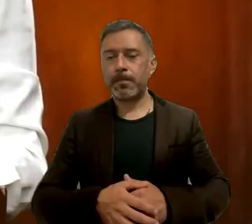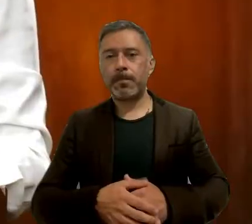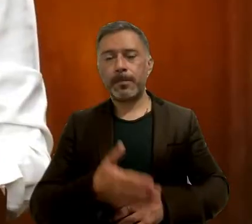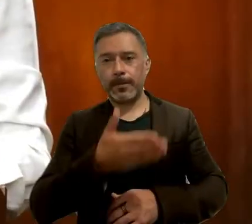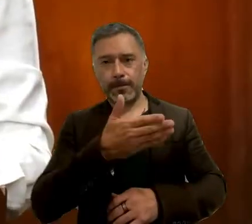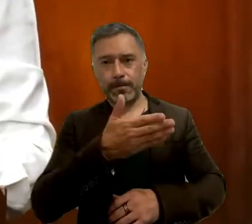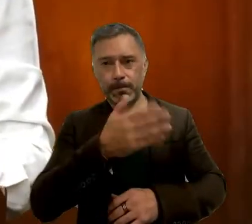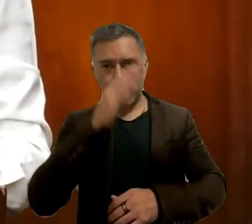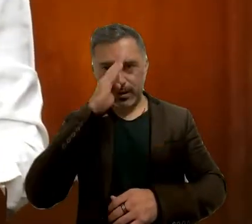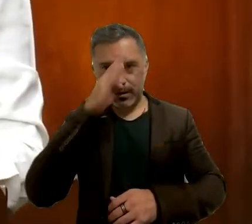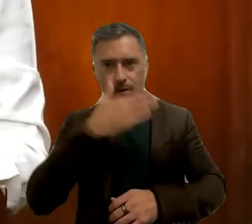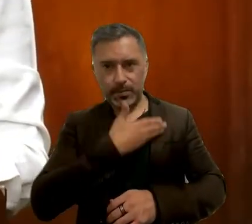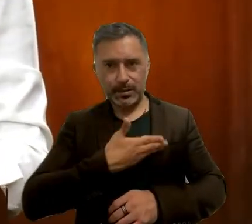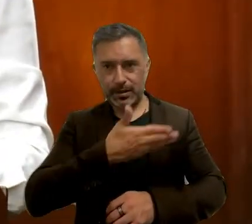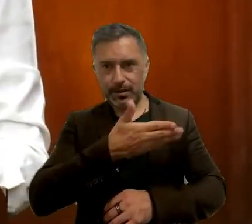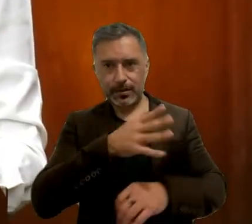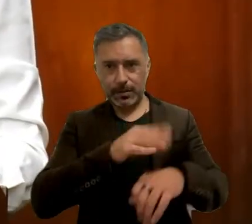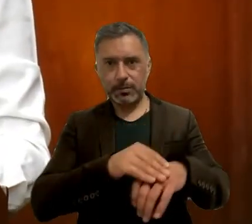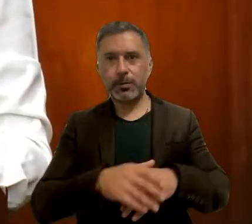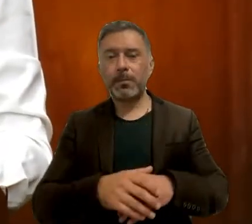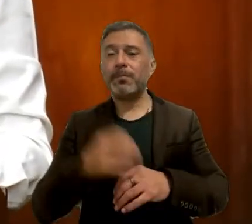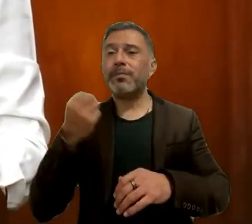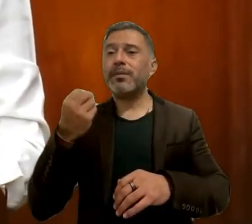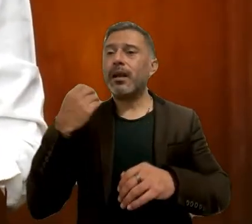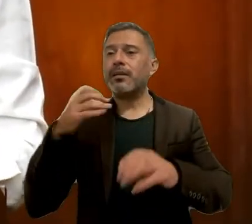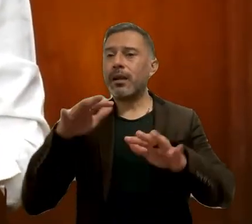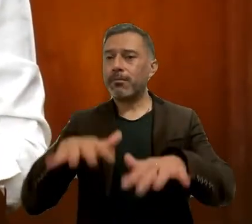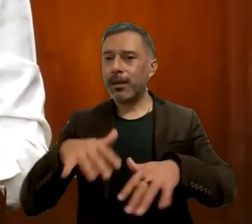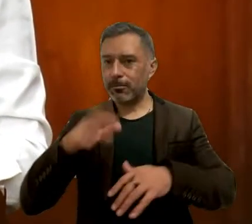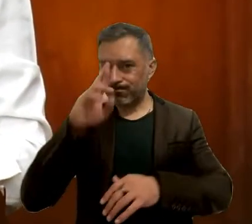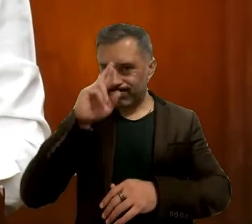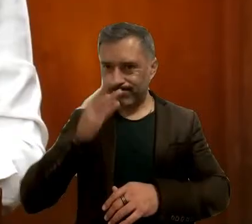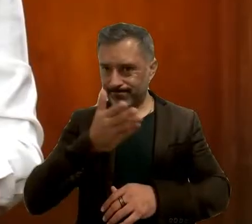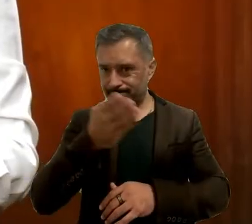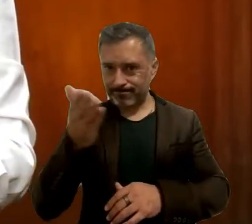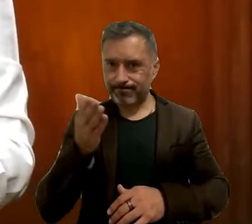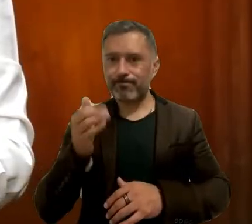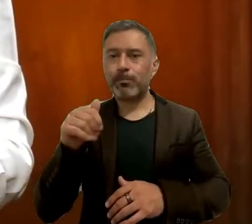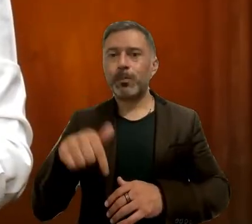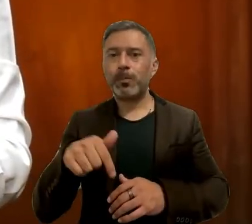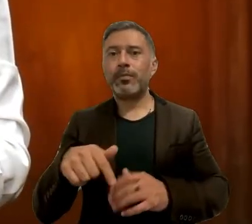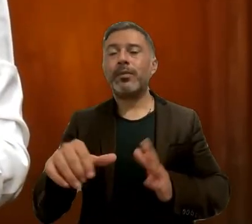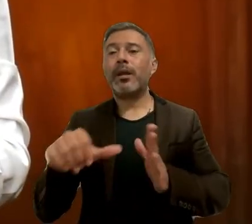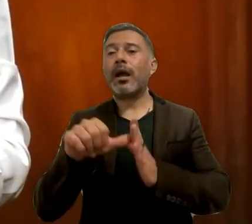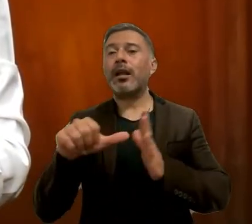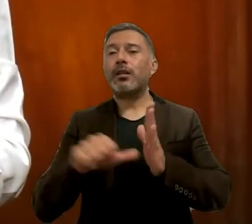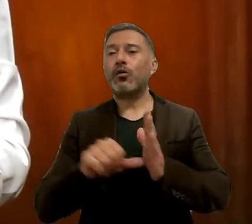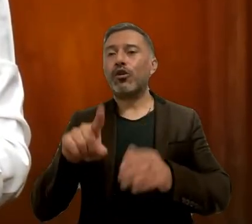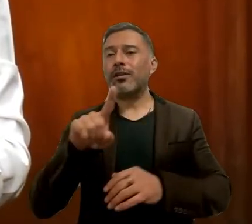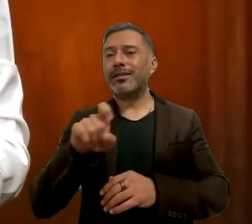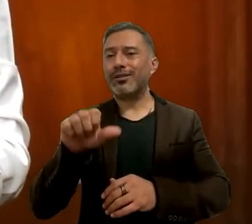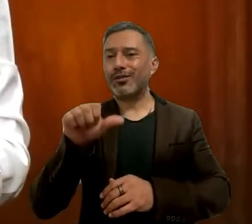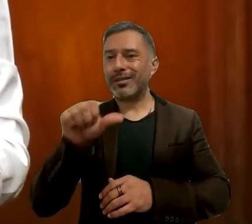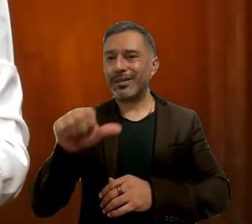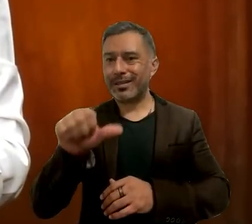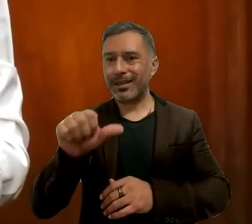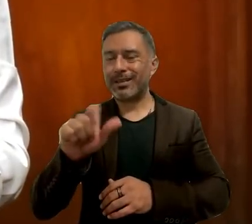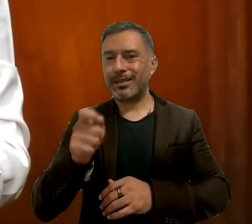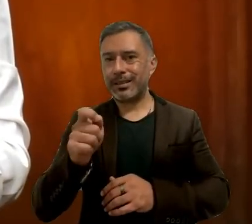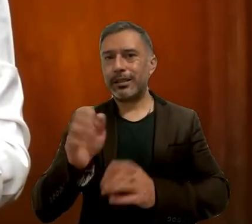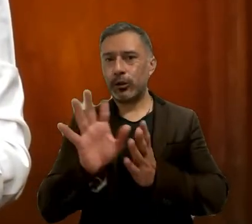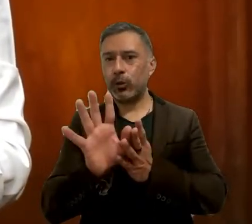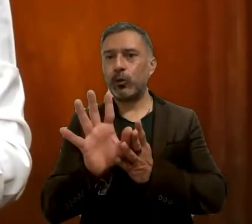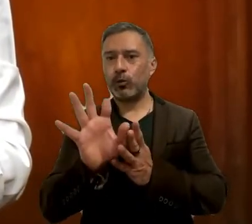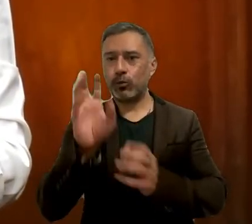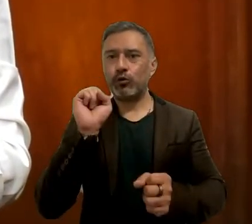Con su venia, señor presidente, honorable asamblea. Con sustento en lo dispuesto por los artículos 116 de la